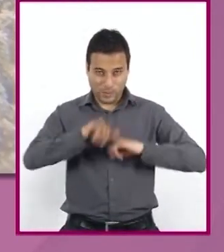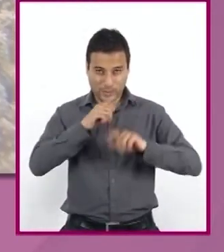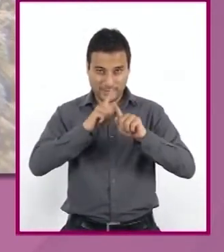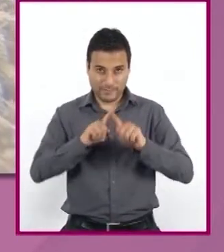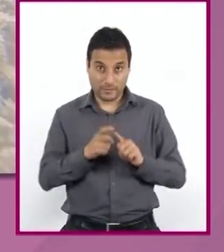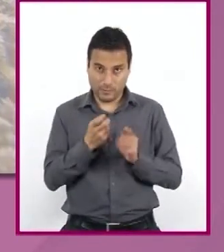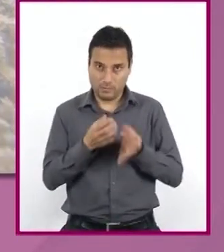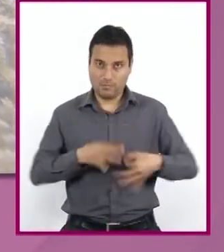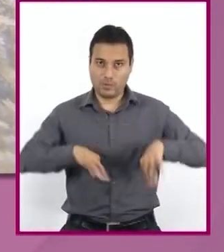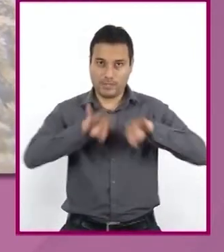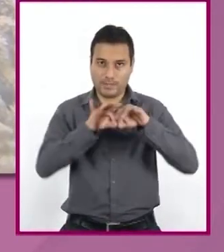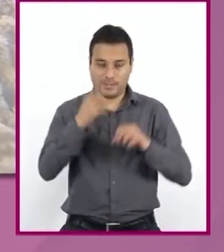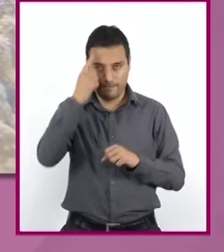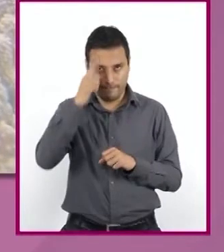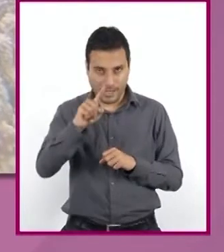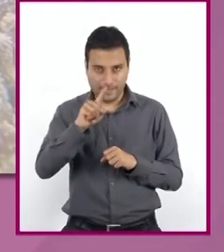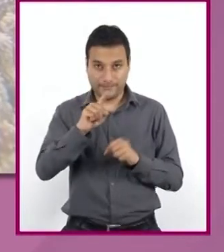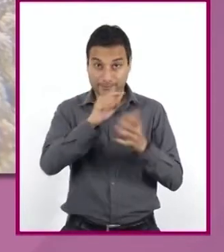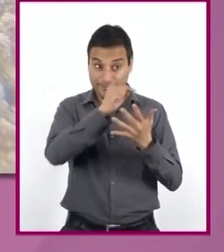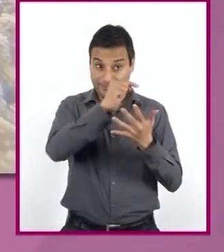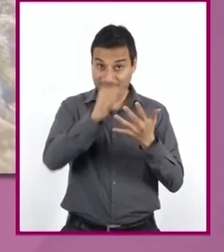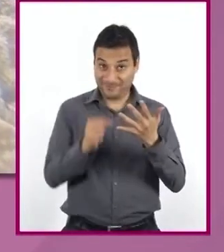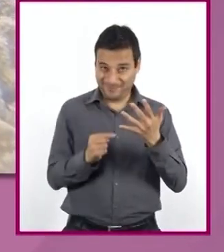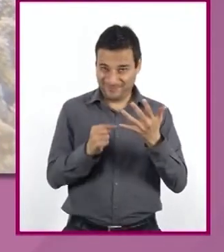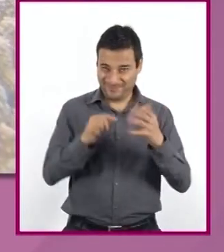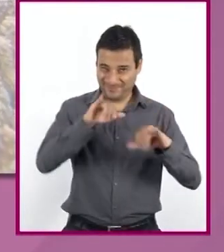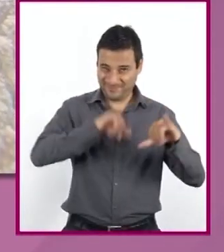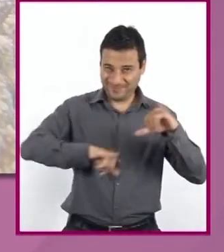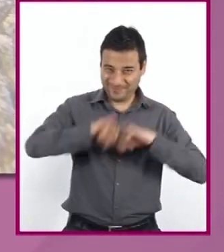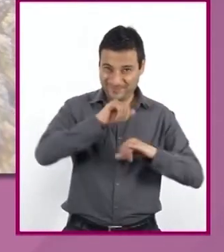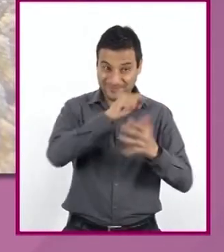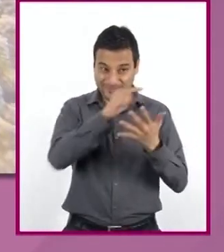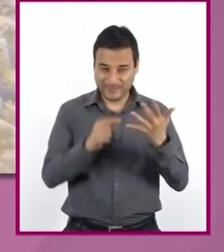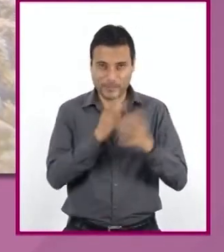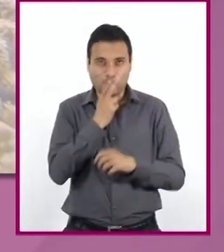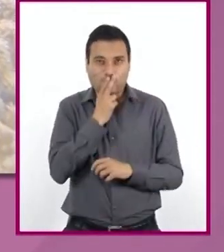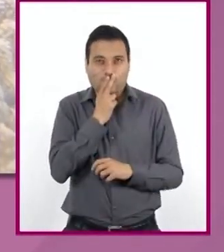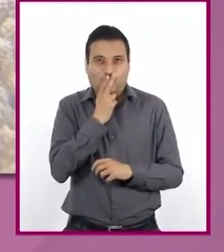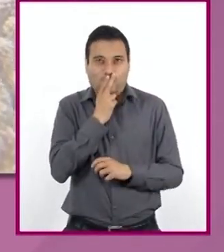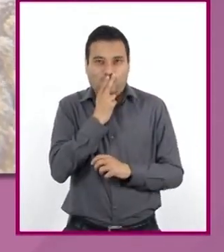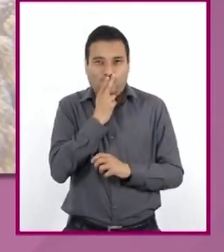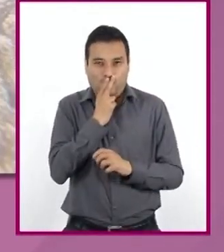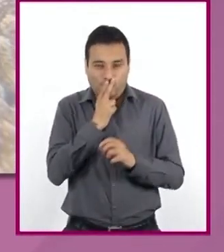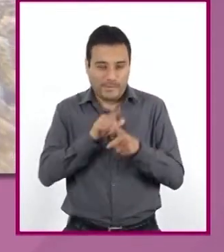para mantener esos elementos que mantienen y forman a los seres vivos.